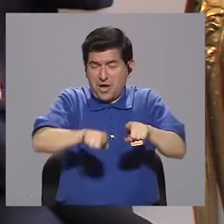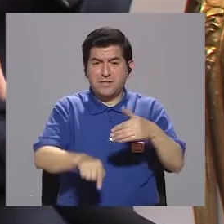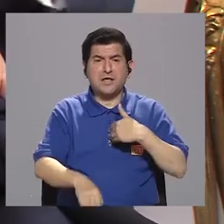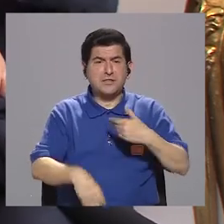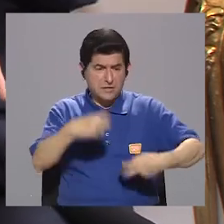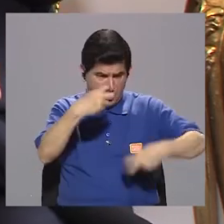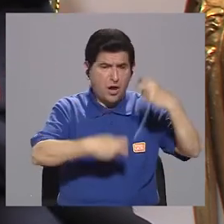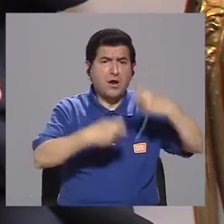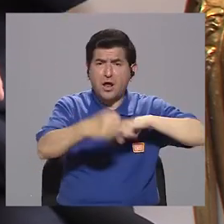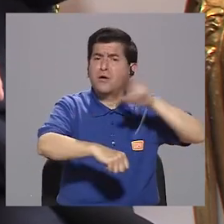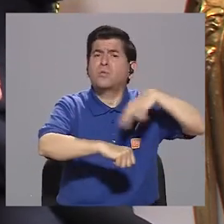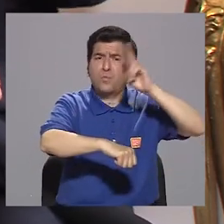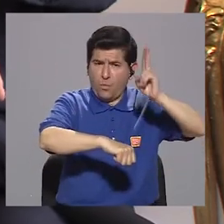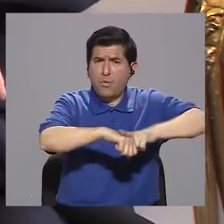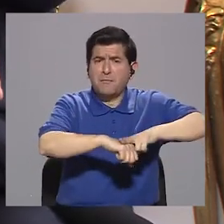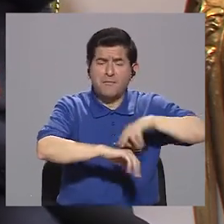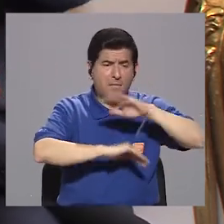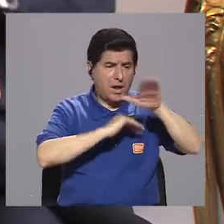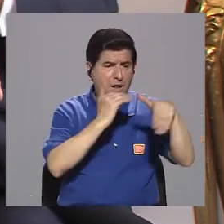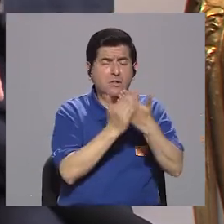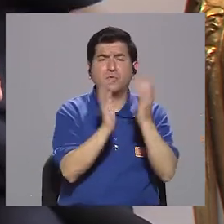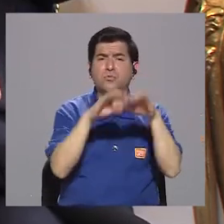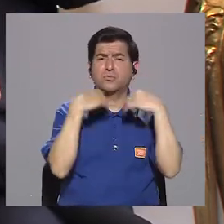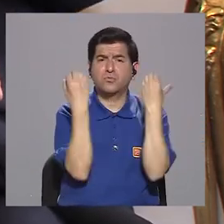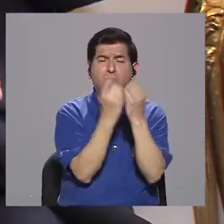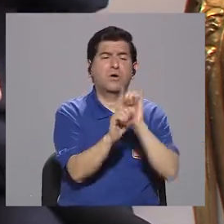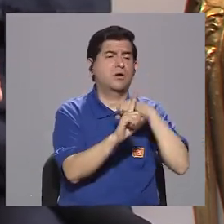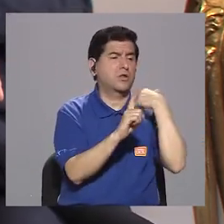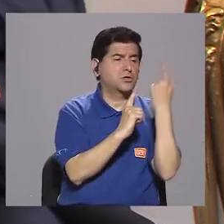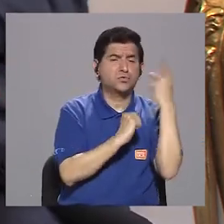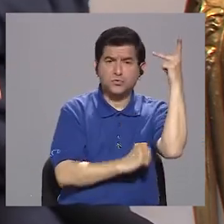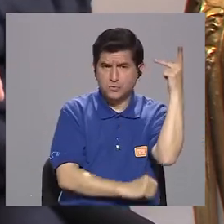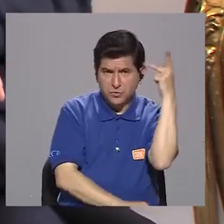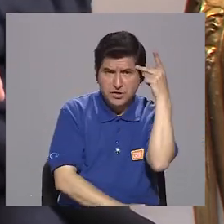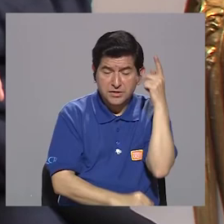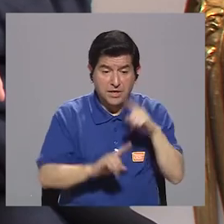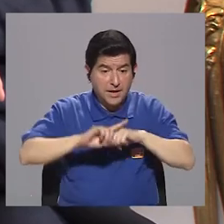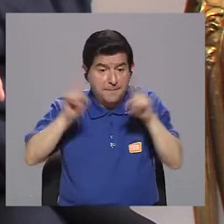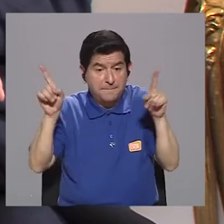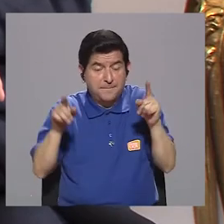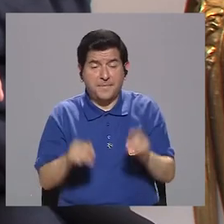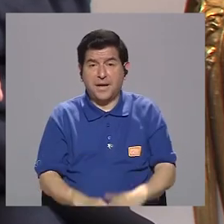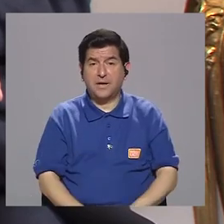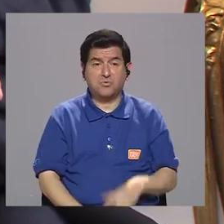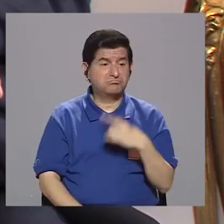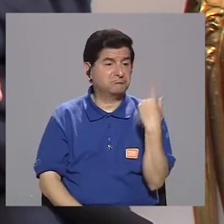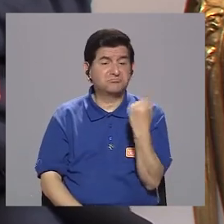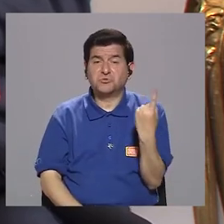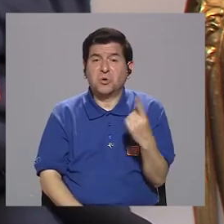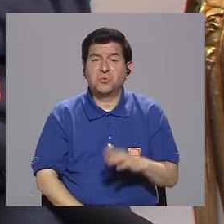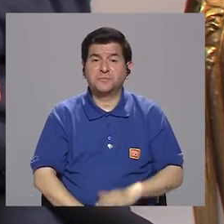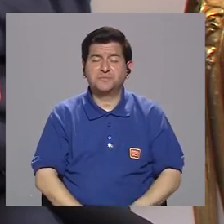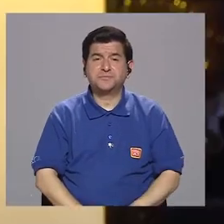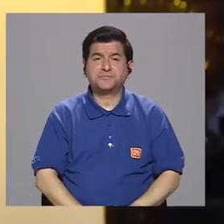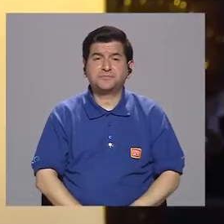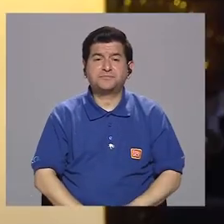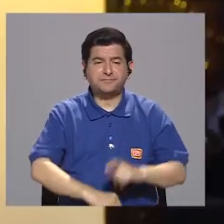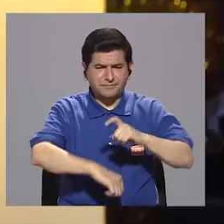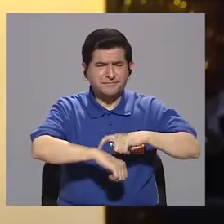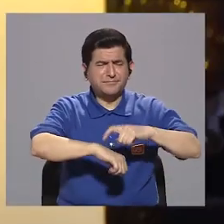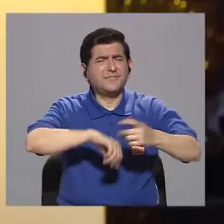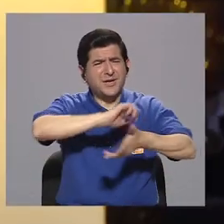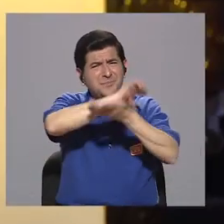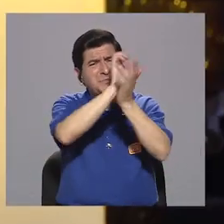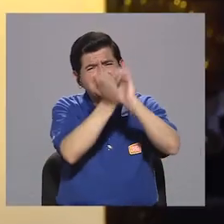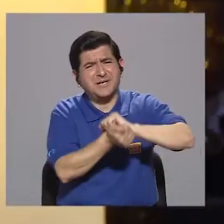las dificultades normales de toda organización, ¿verdad?, social y política, pero de ahí en adelante nada más, ¿verdad? Sí, es que los tiempos